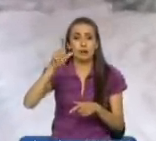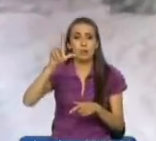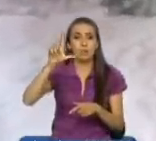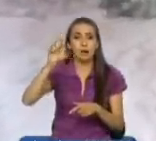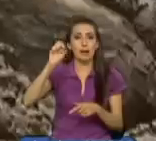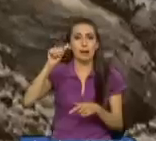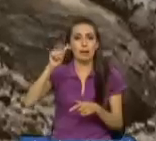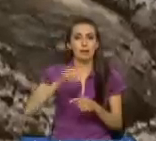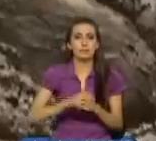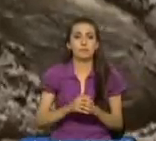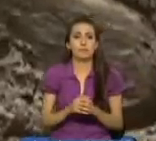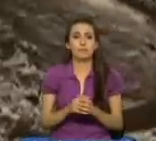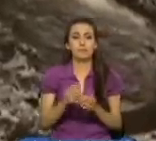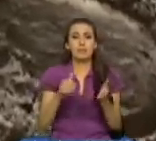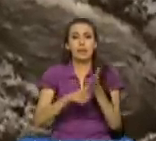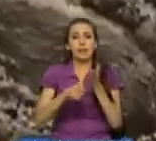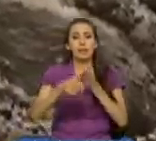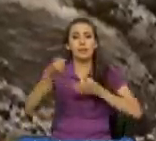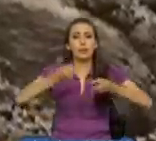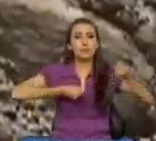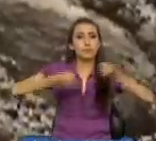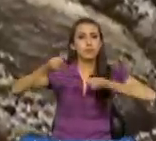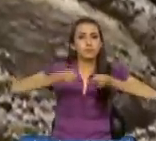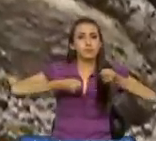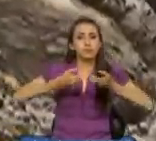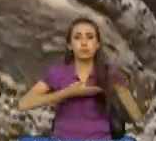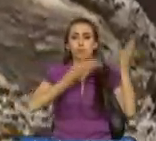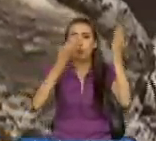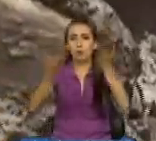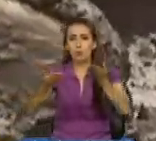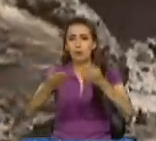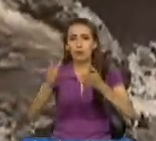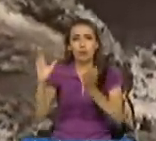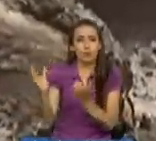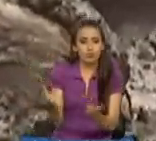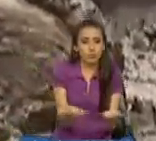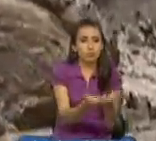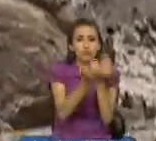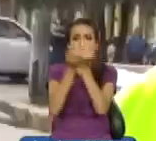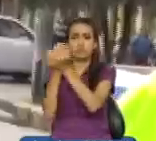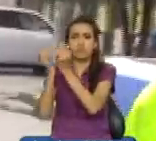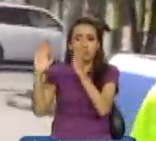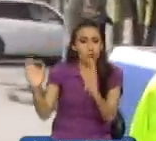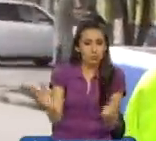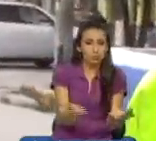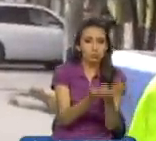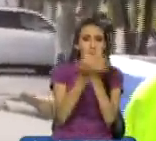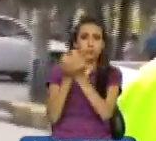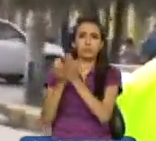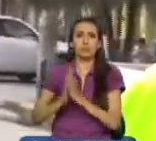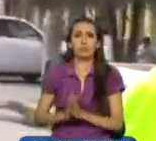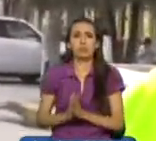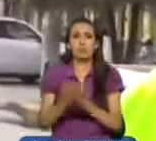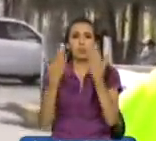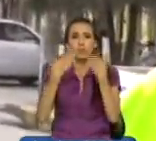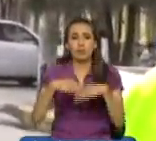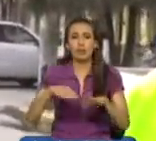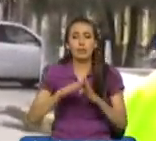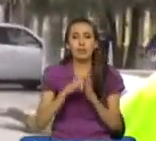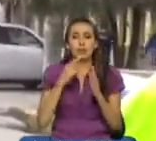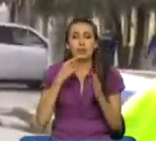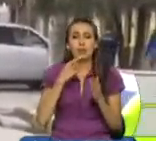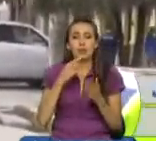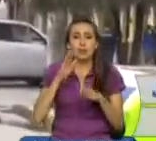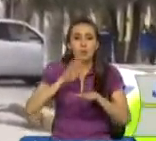sacre el Ministerio de transporte y Obras Públicas dispuso imaria para habilitar el paso mi Coronel al momento ya está llamando personal